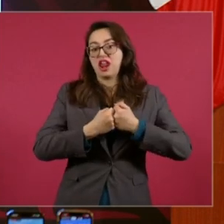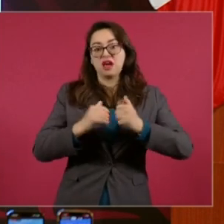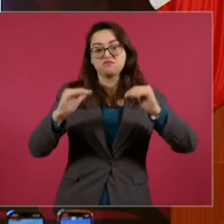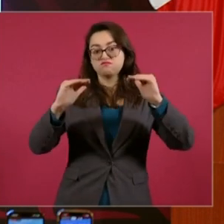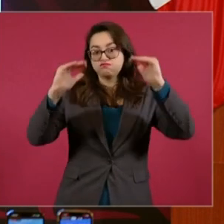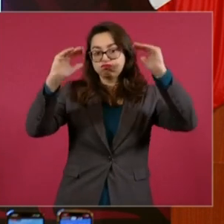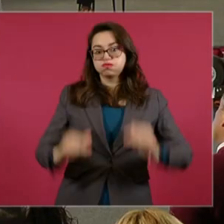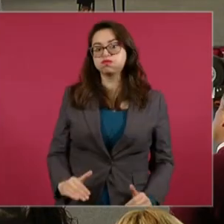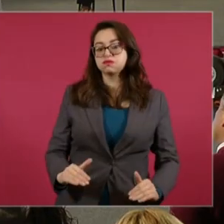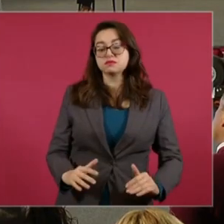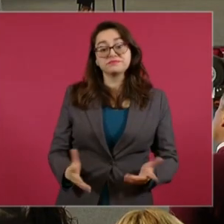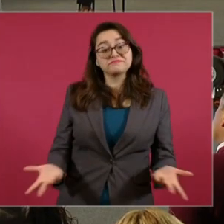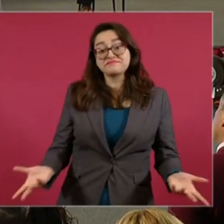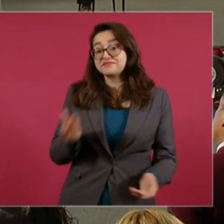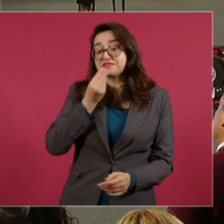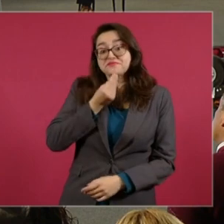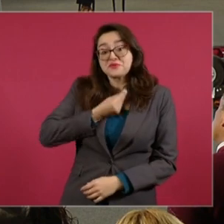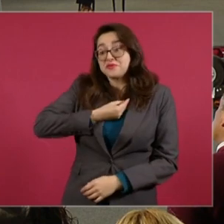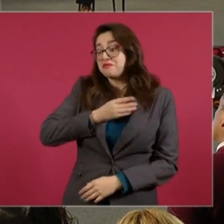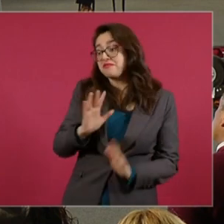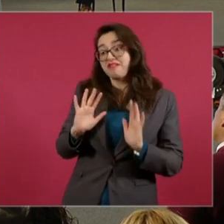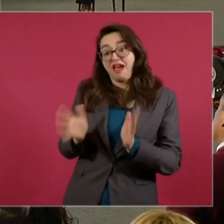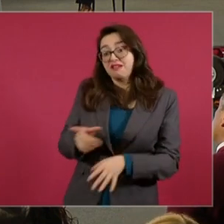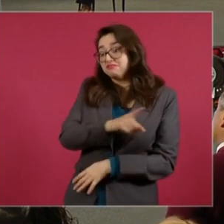no se pudo.